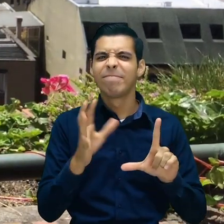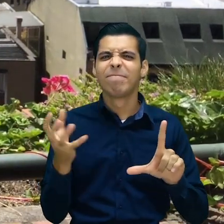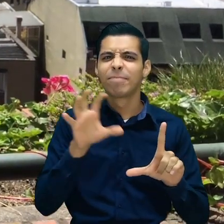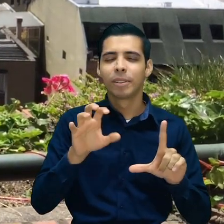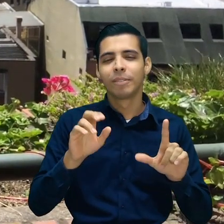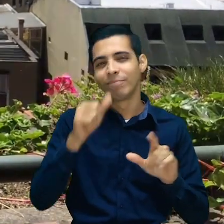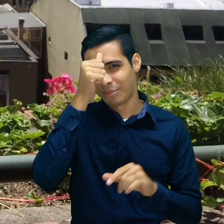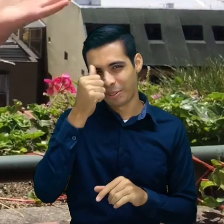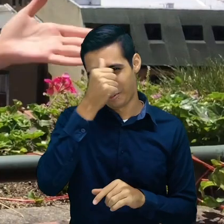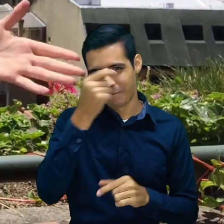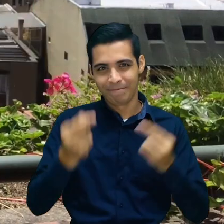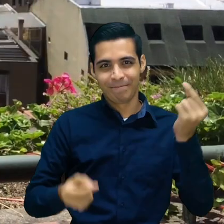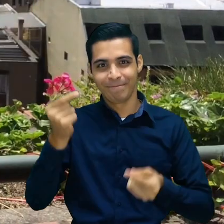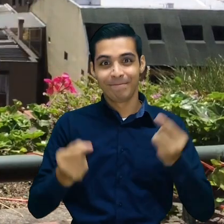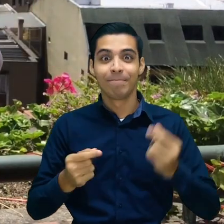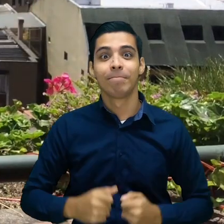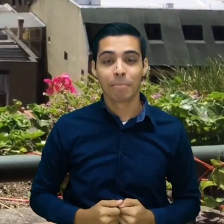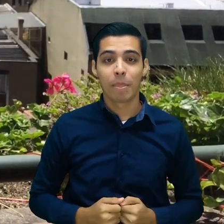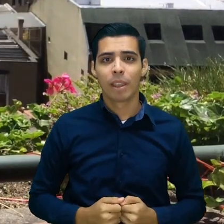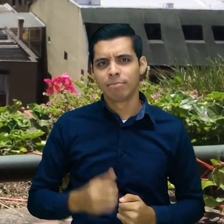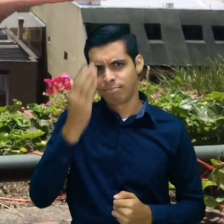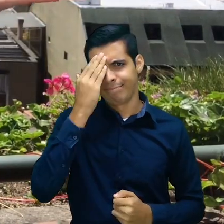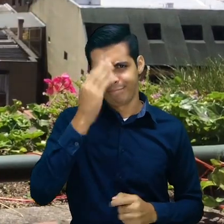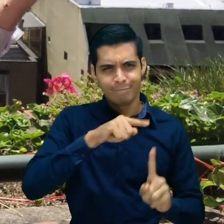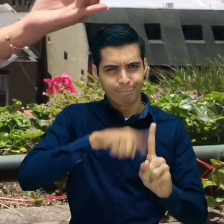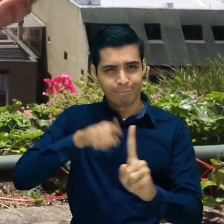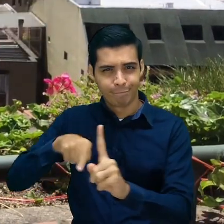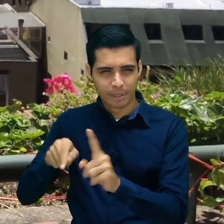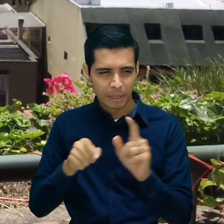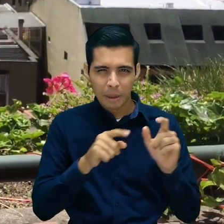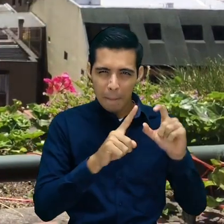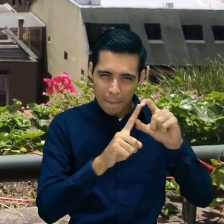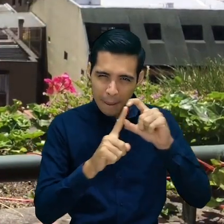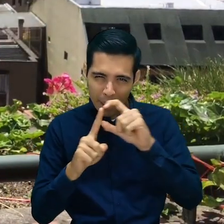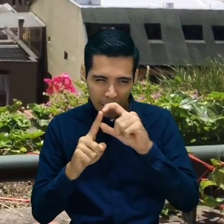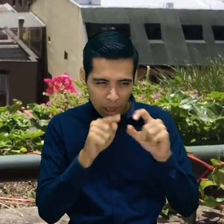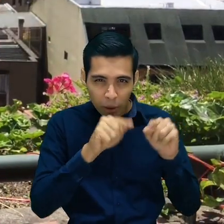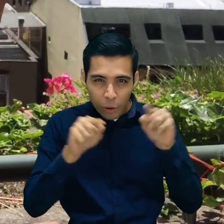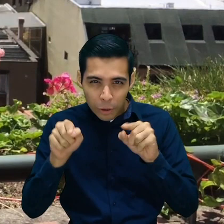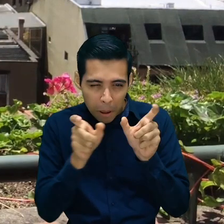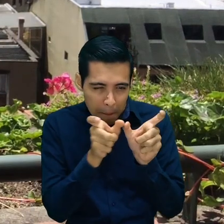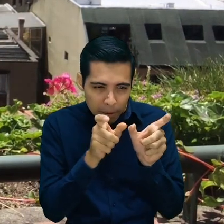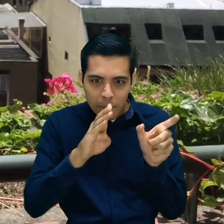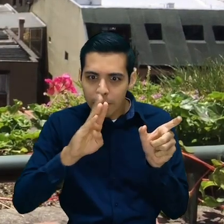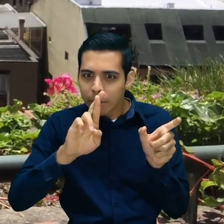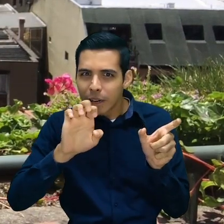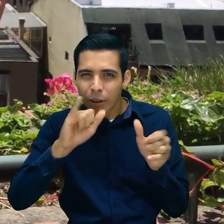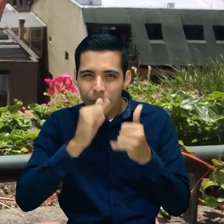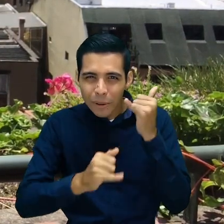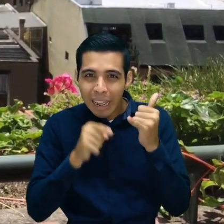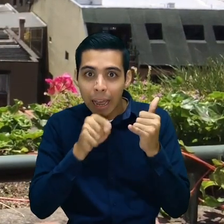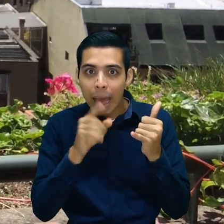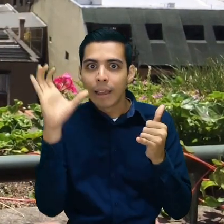Domingo Financiero. Bueno y ya estamos en esos meses que terminan en Bré, no septiembre, octubre, noviembre y diciembre y esto nos